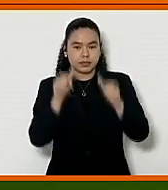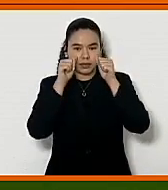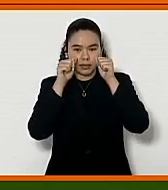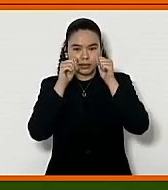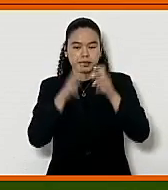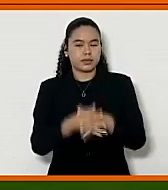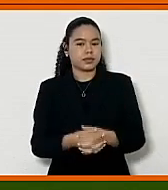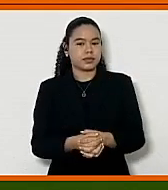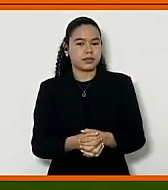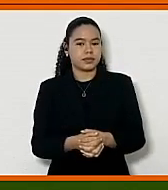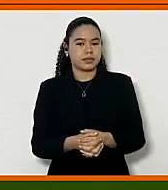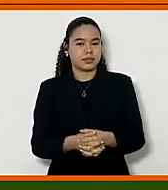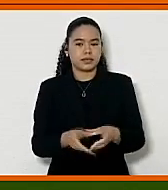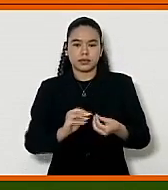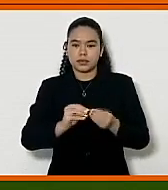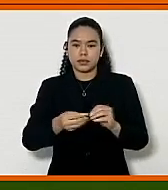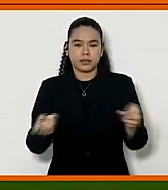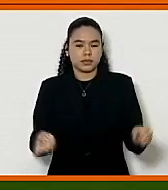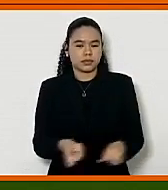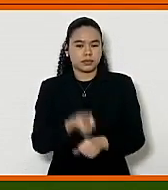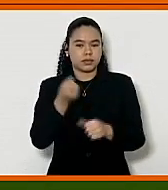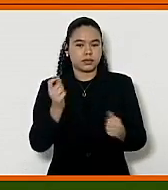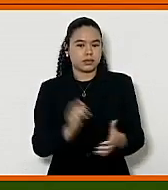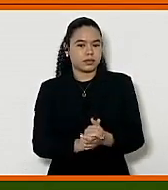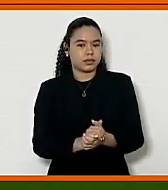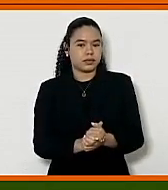Atentos, que el número ganador es...